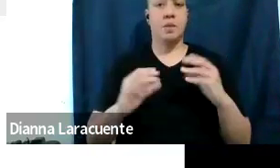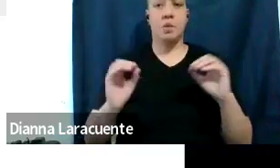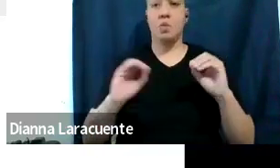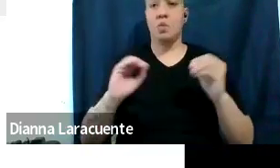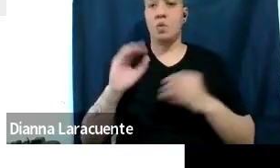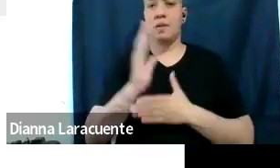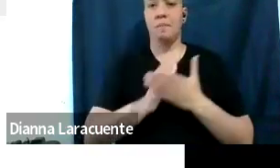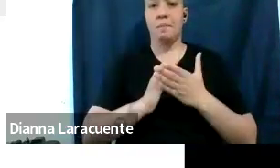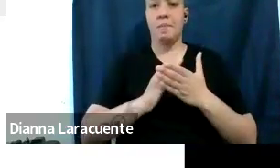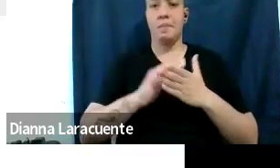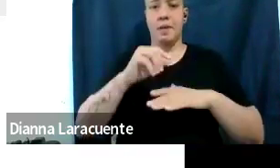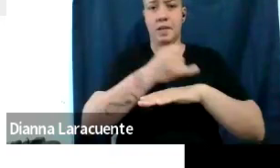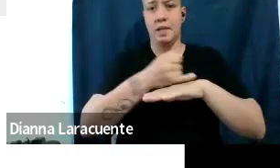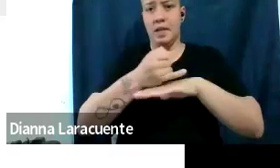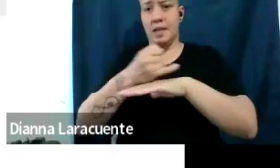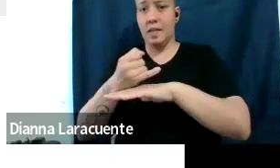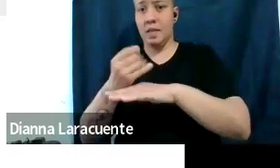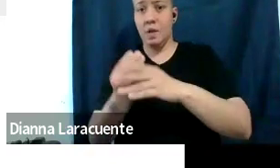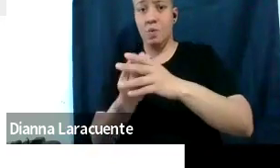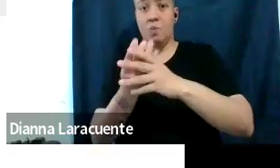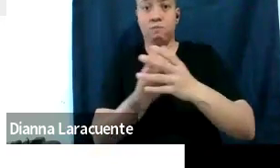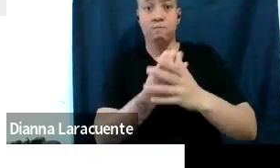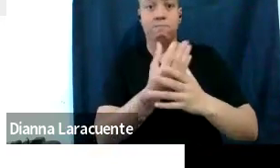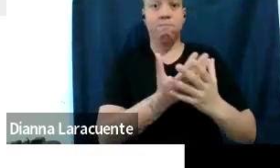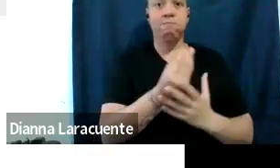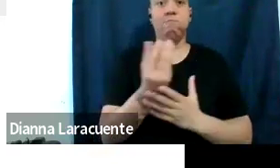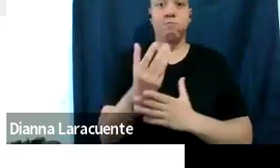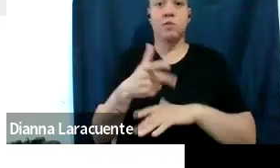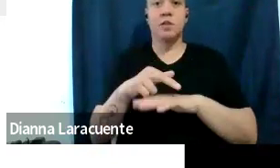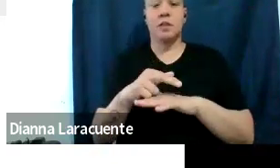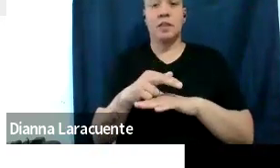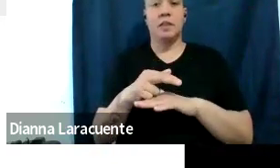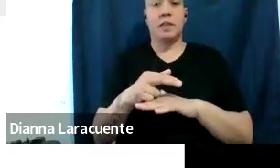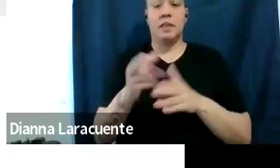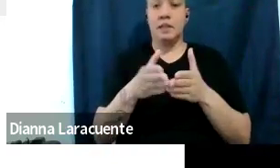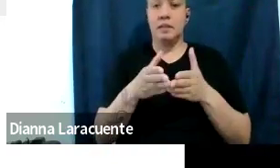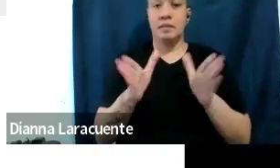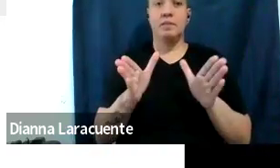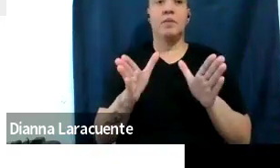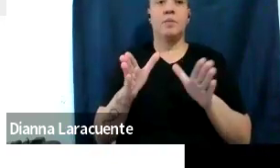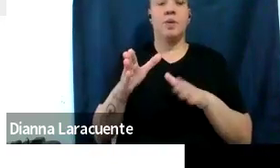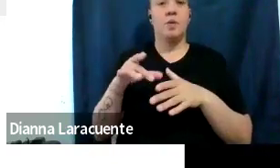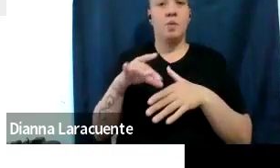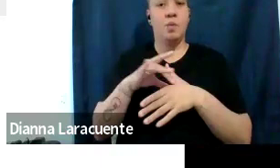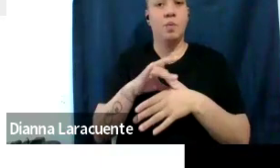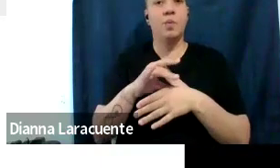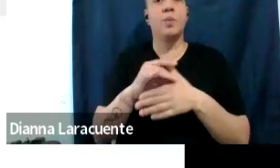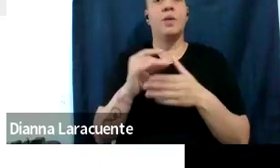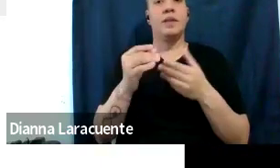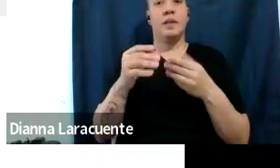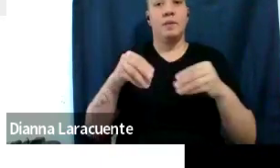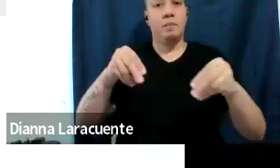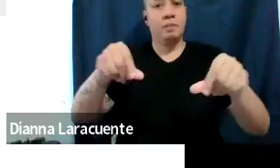las Antillas es más fértil que Puerto Rico y ninguna tan generalmente susceptible de cultivo y